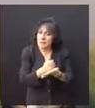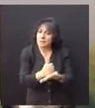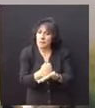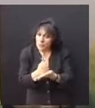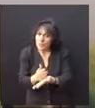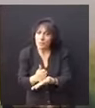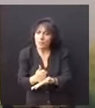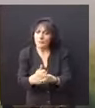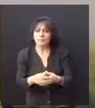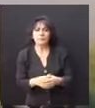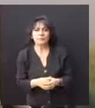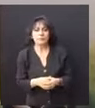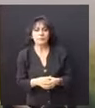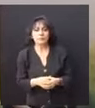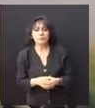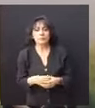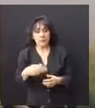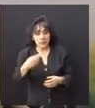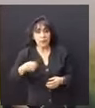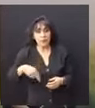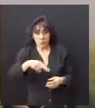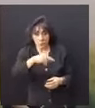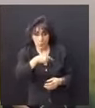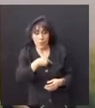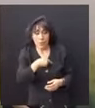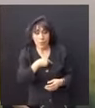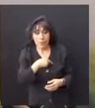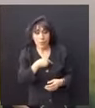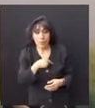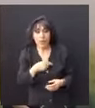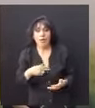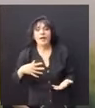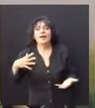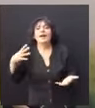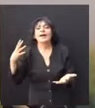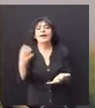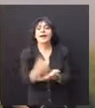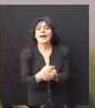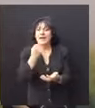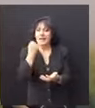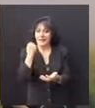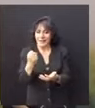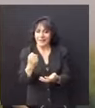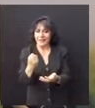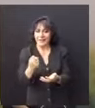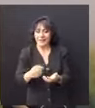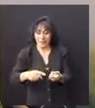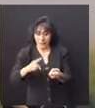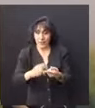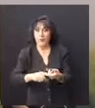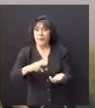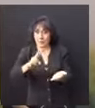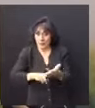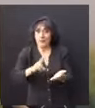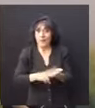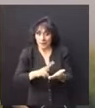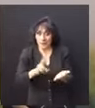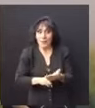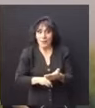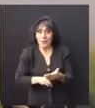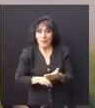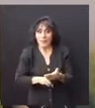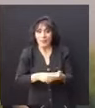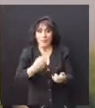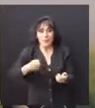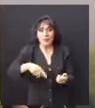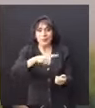estratégicas. Por eso vamos a llegar al gobierno y vamos a seguir gobernando con ese principio. ¿O a poco quieren que regrese